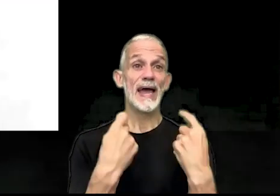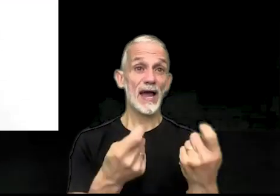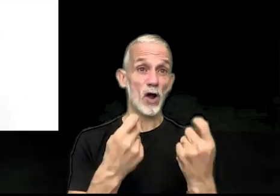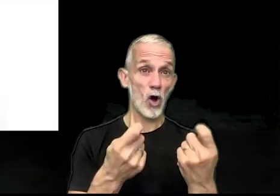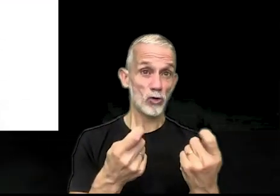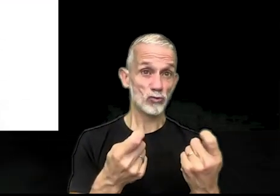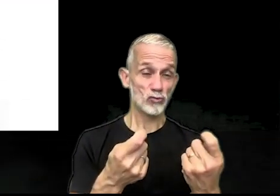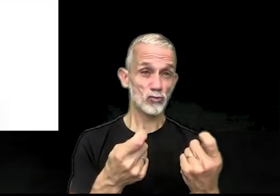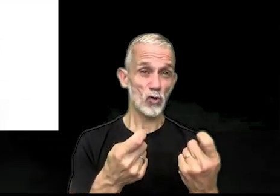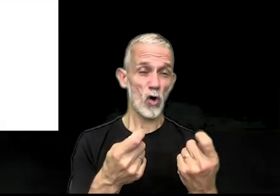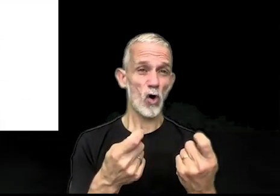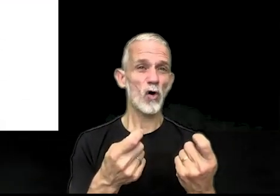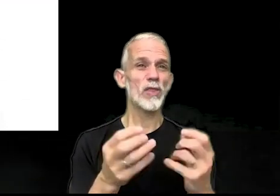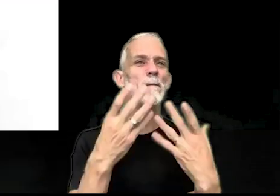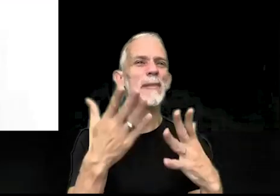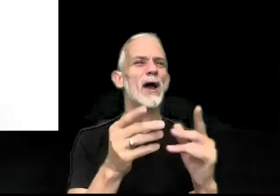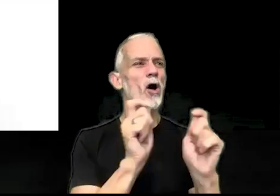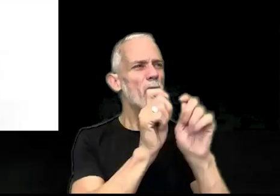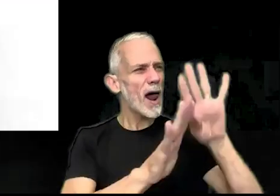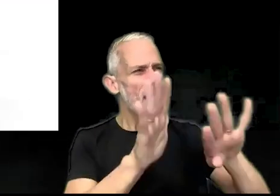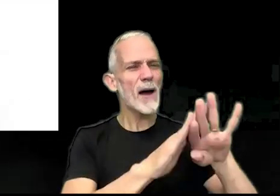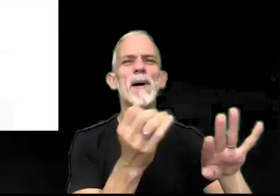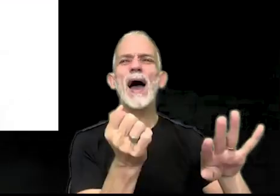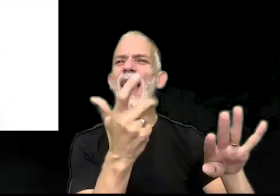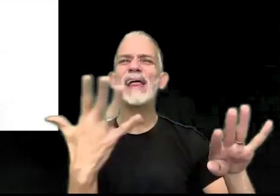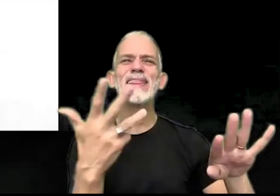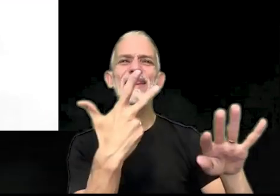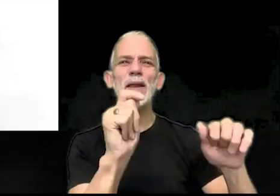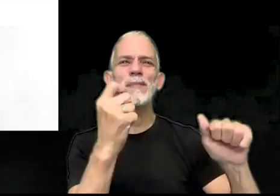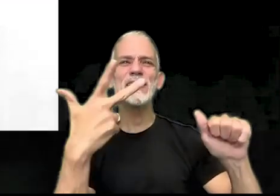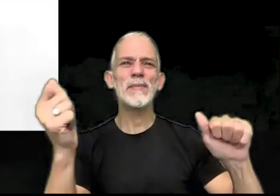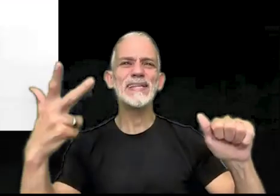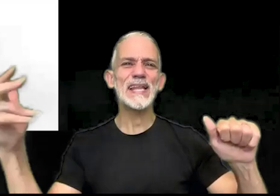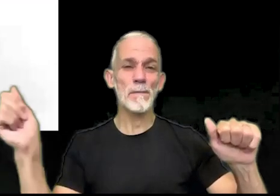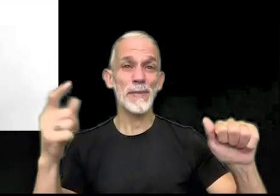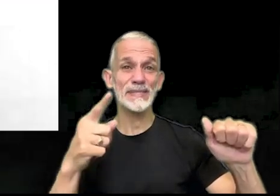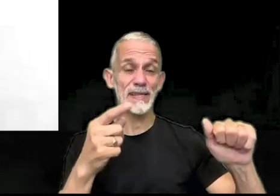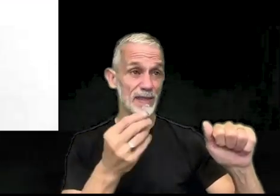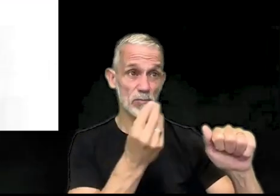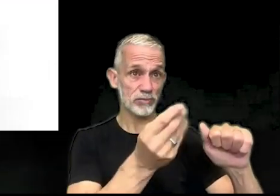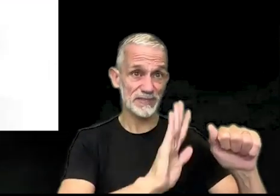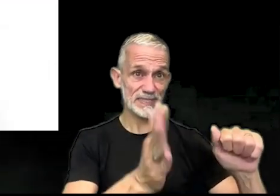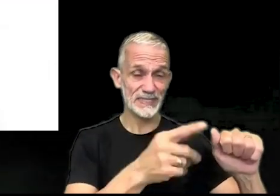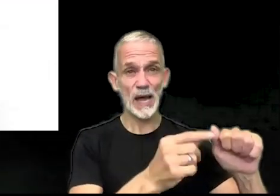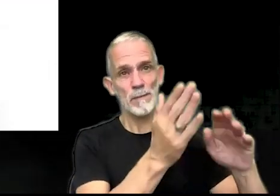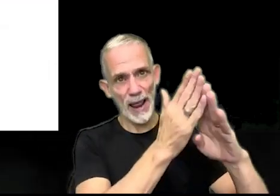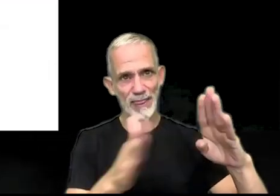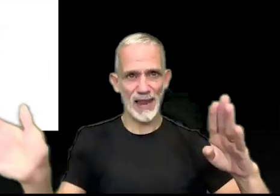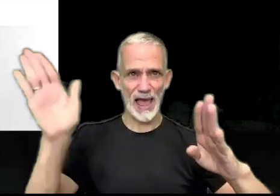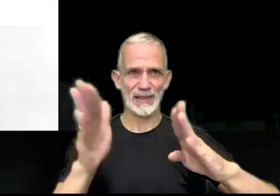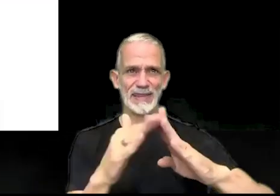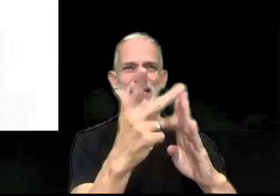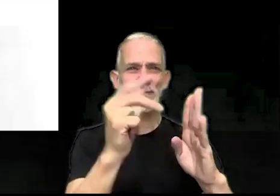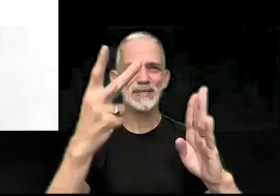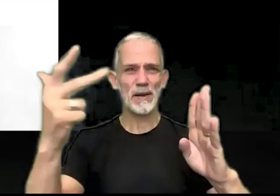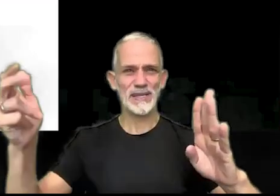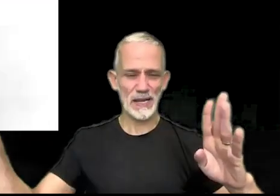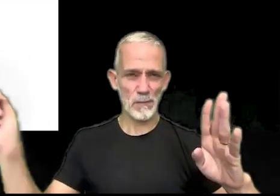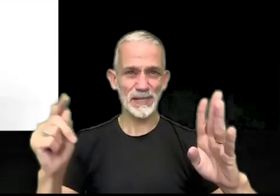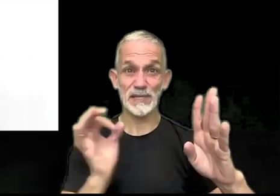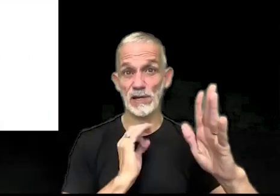costo de la mejora por la cantidad de trimestres desde su habilitación hacia adelante en el